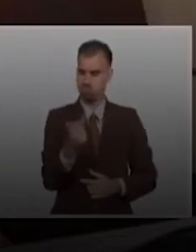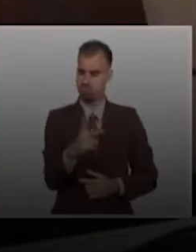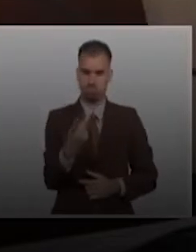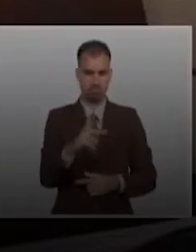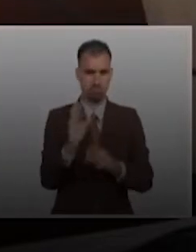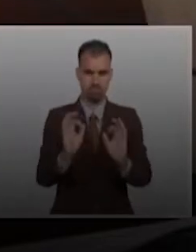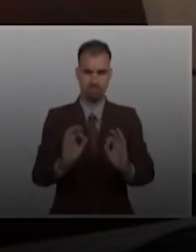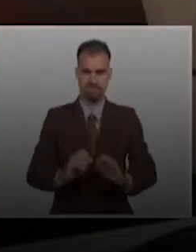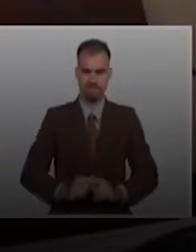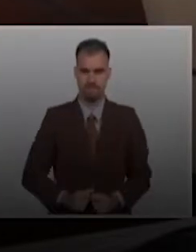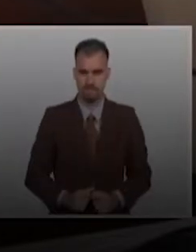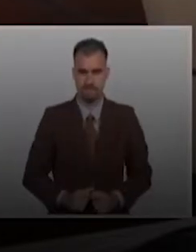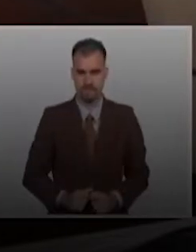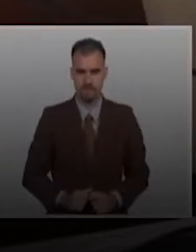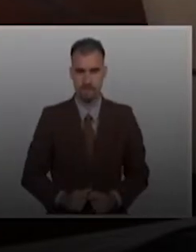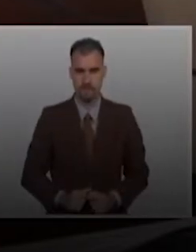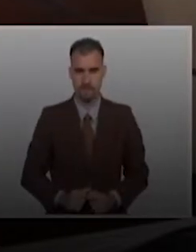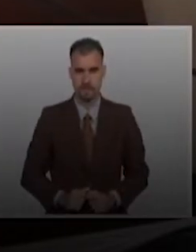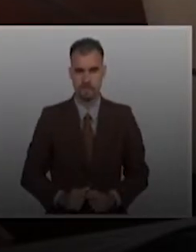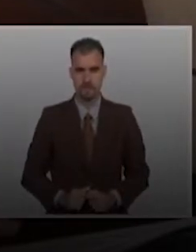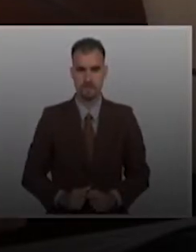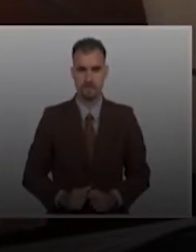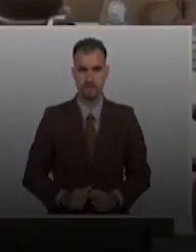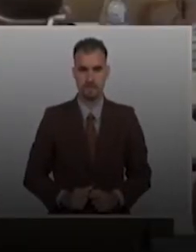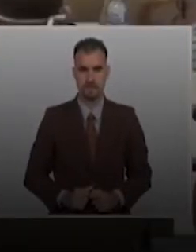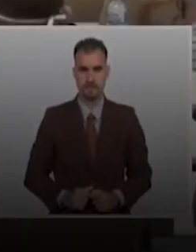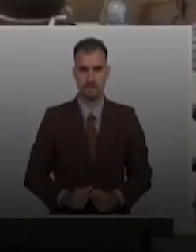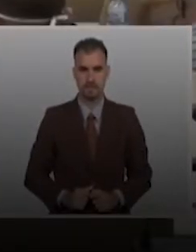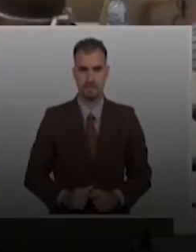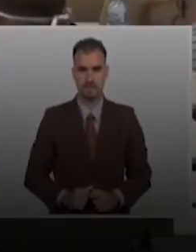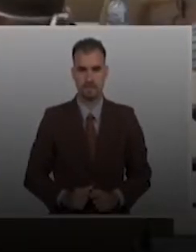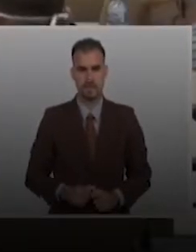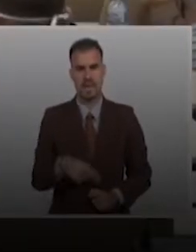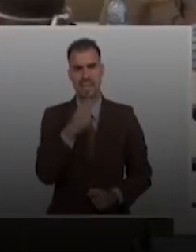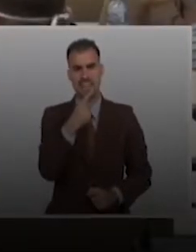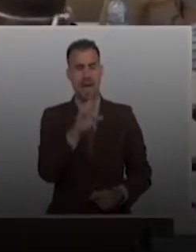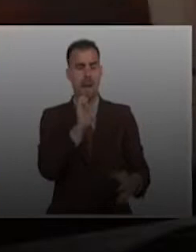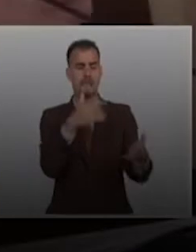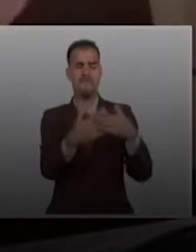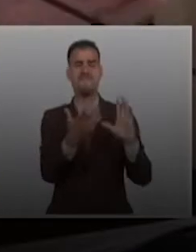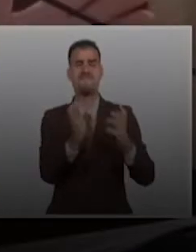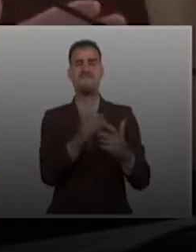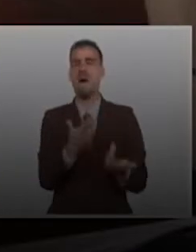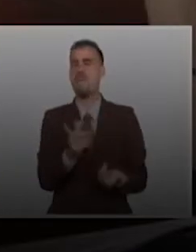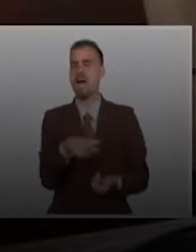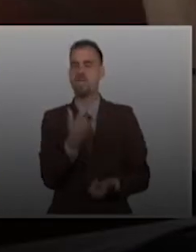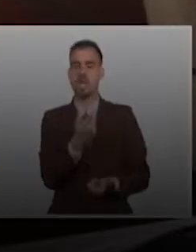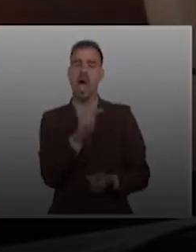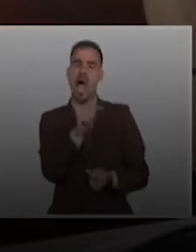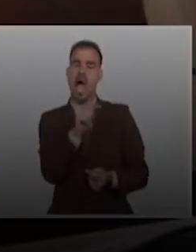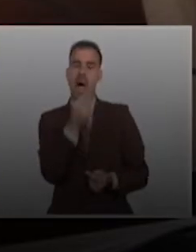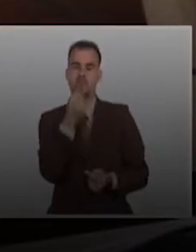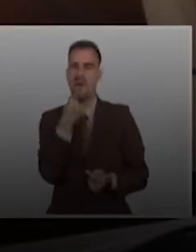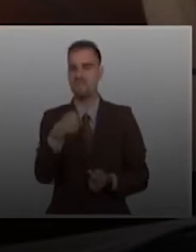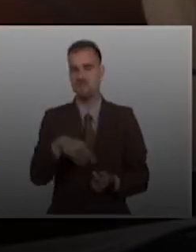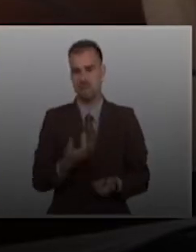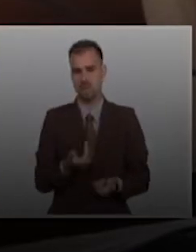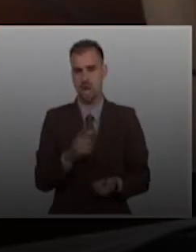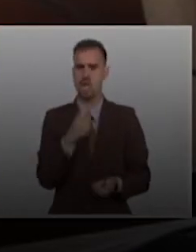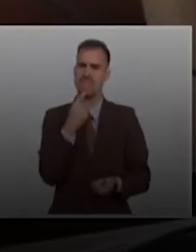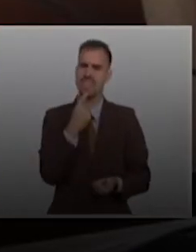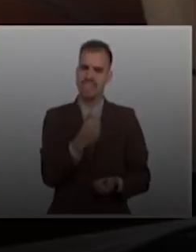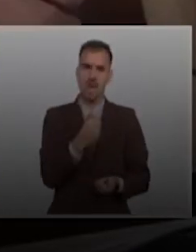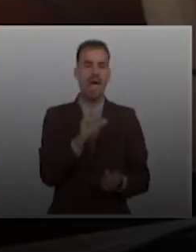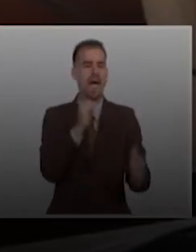No promover este tipo de empresa como una alternativa de subsistencia. Lo que hemos concebido es reconocer precisamente a la micro, pequeña y mediana